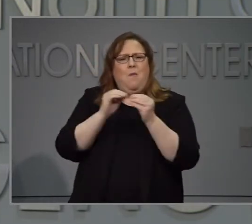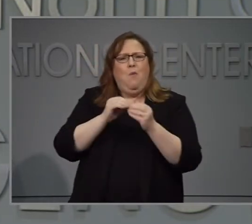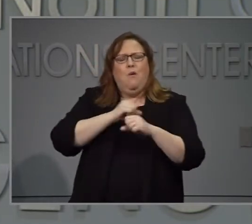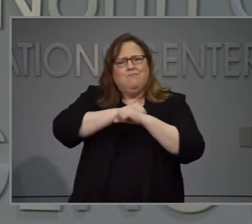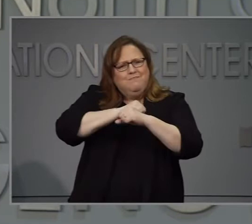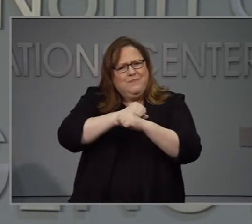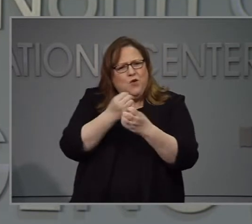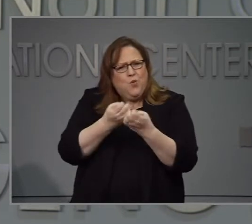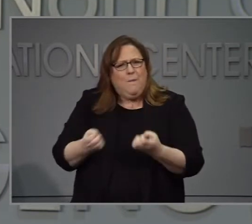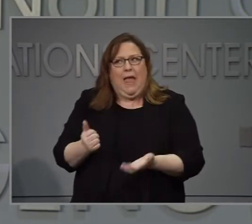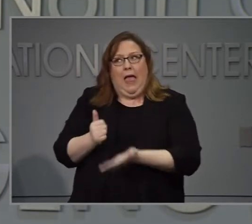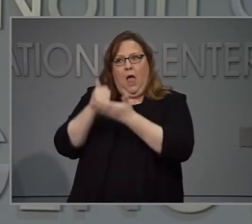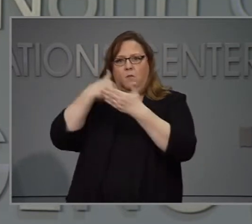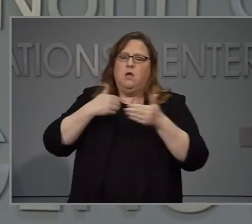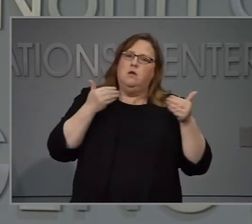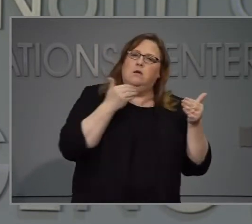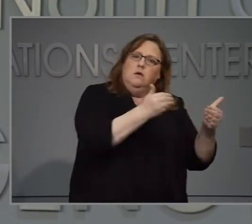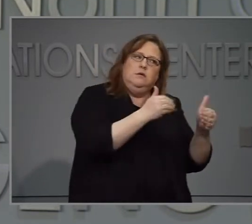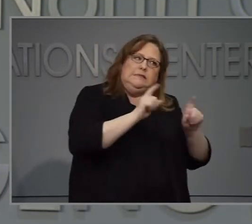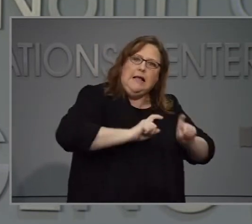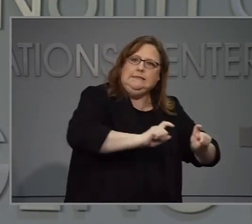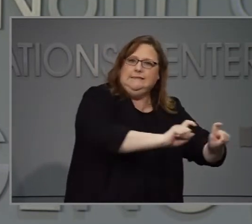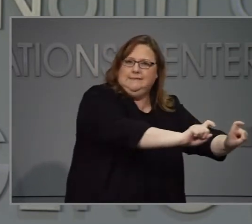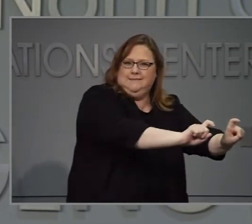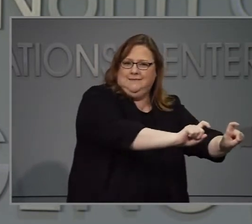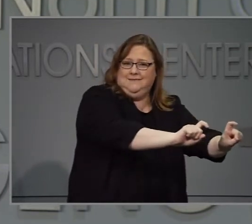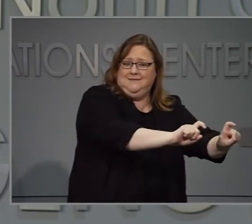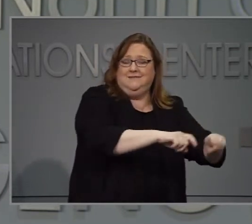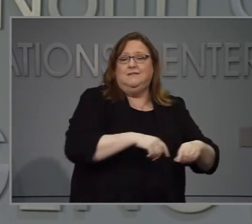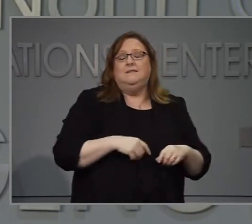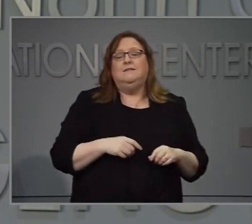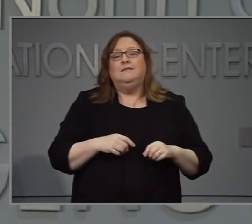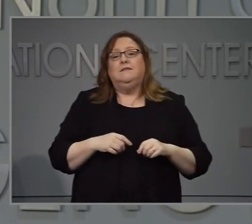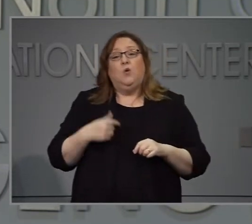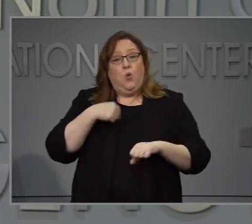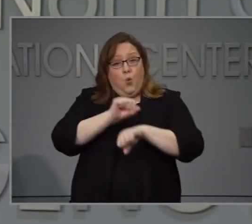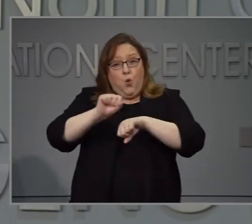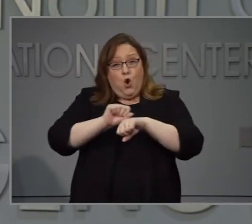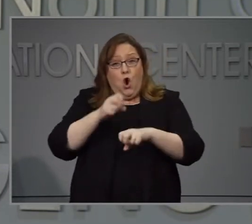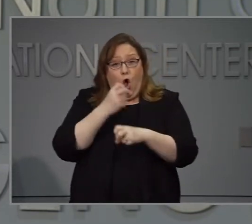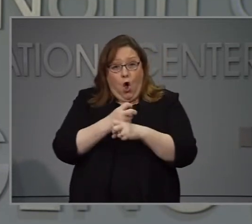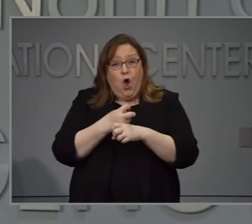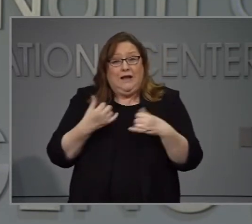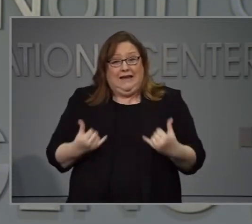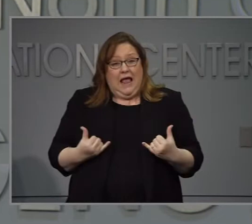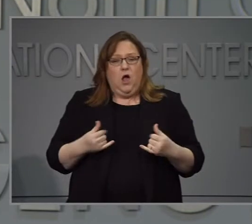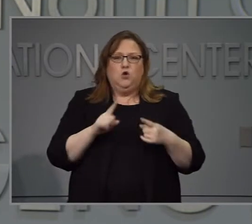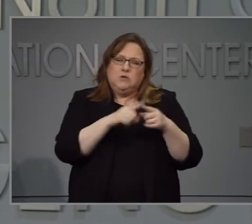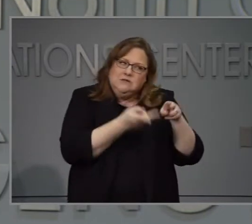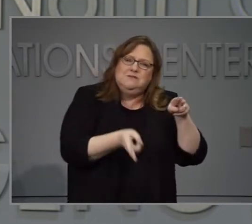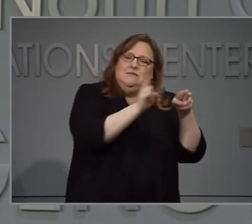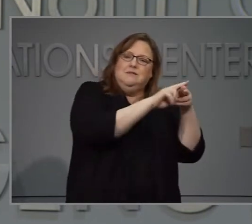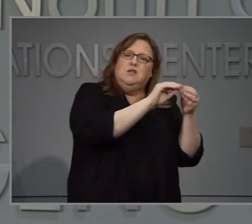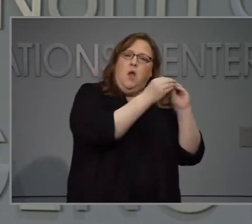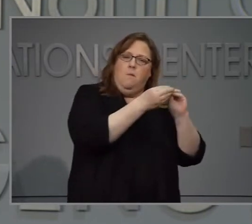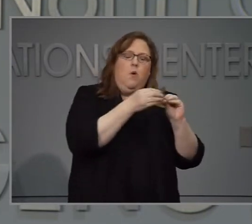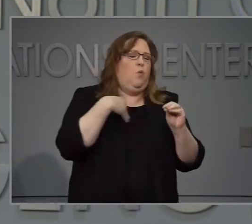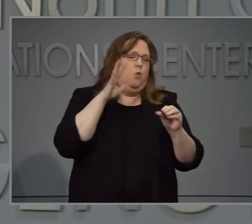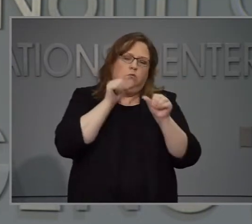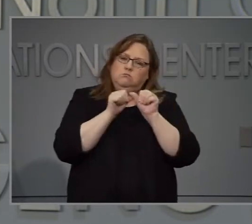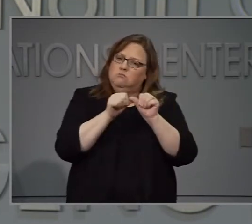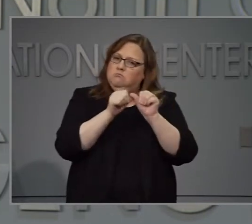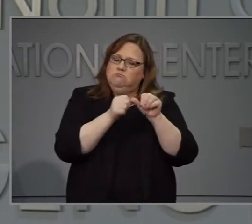tener más equipos de protección personal para hacer las pruebas que necesitamos realizar estamos trabajando arduamente para ampliar